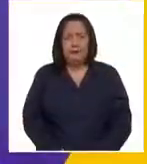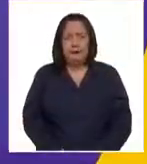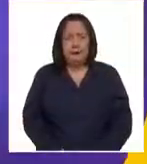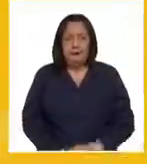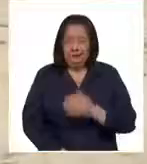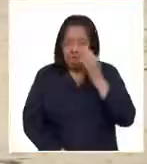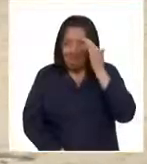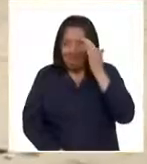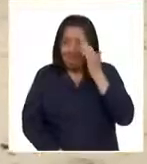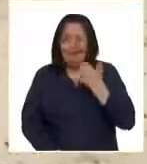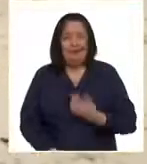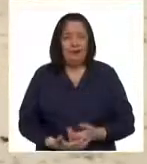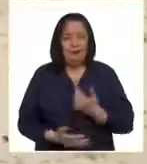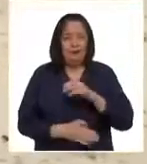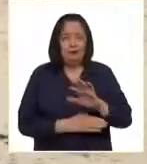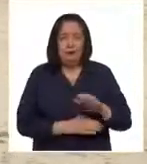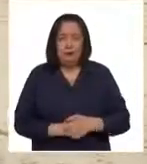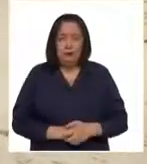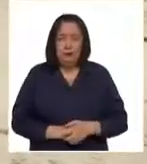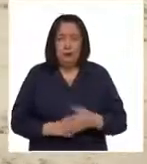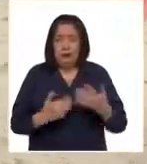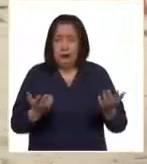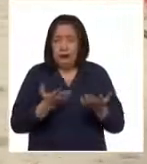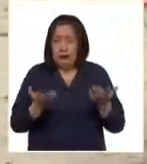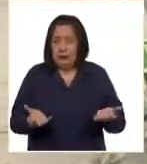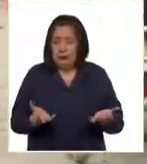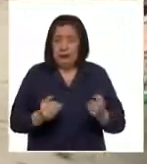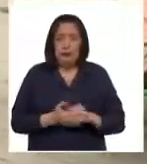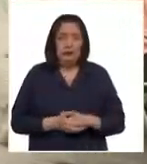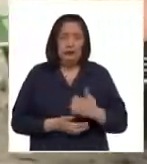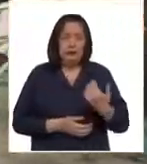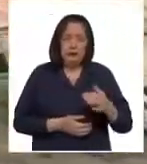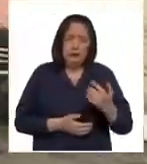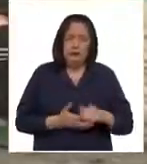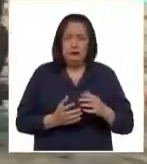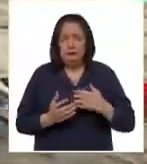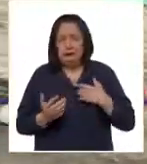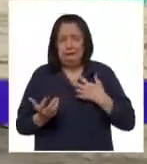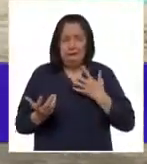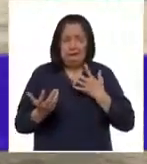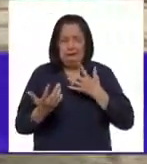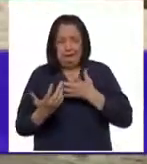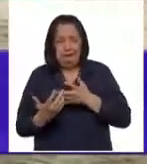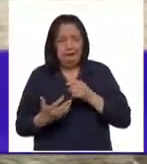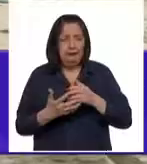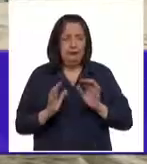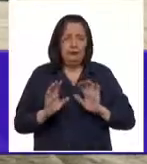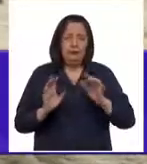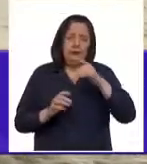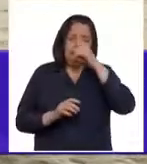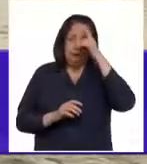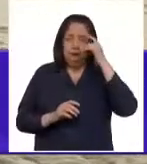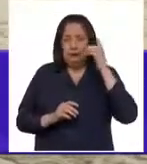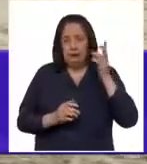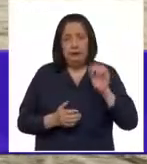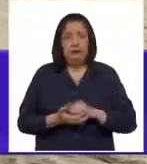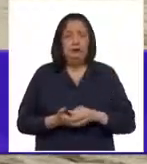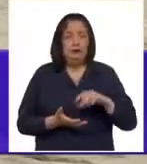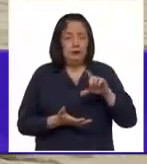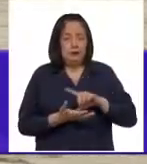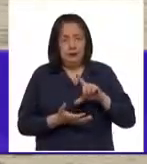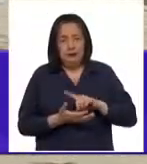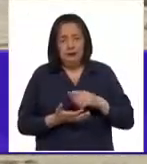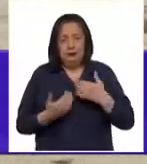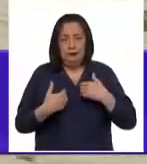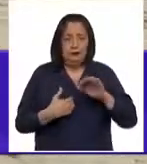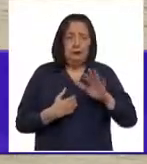¿Cómo estás, Fátima? Muy buenas tardes. Nosotros aquí un poco ya adaptándonos a la maravilla del verano, sobre todo Lima, que tiene